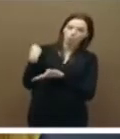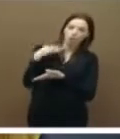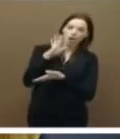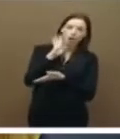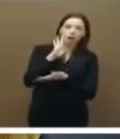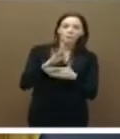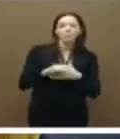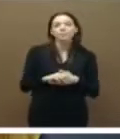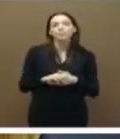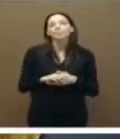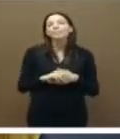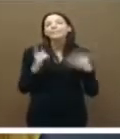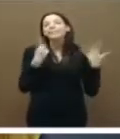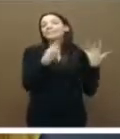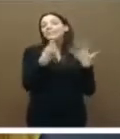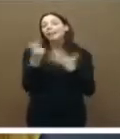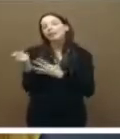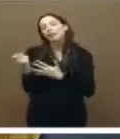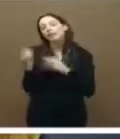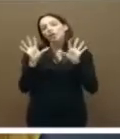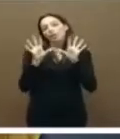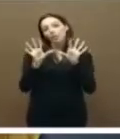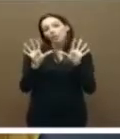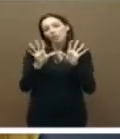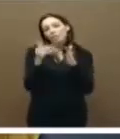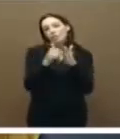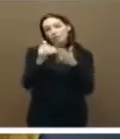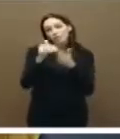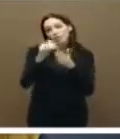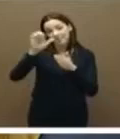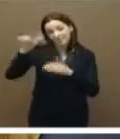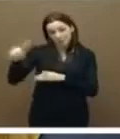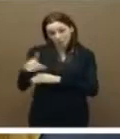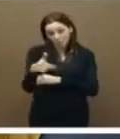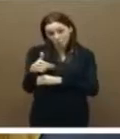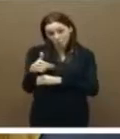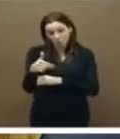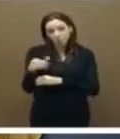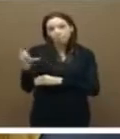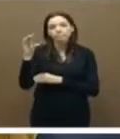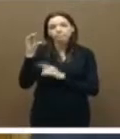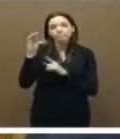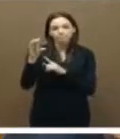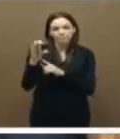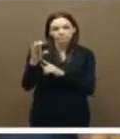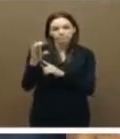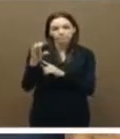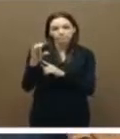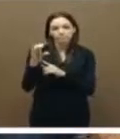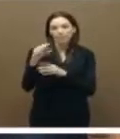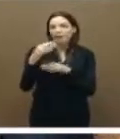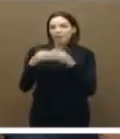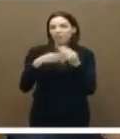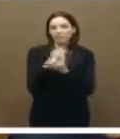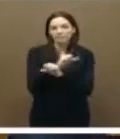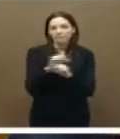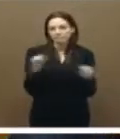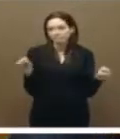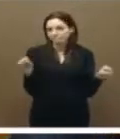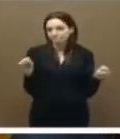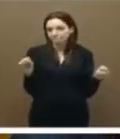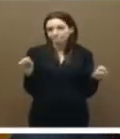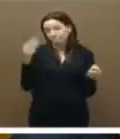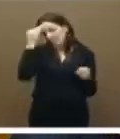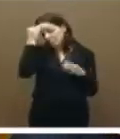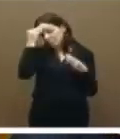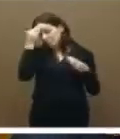Popular, tienen 610 millones de euros irrealizables y